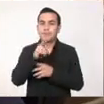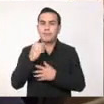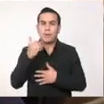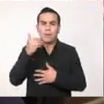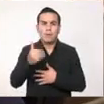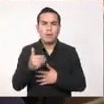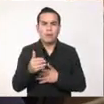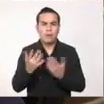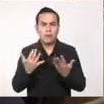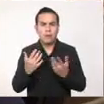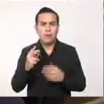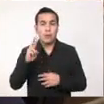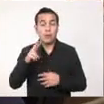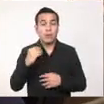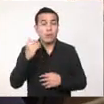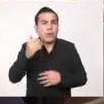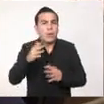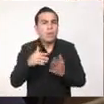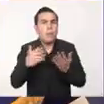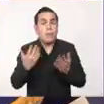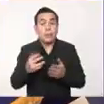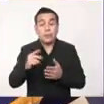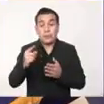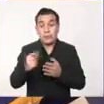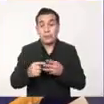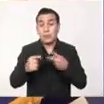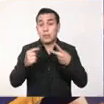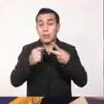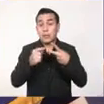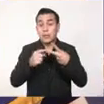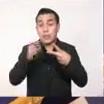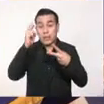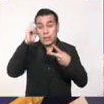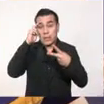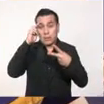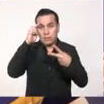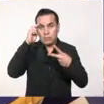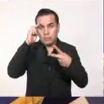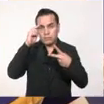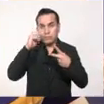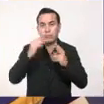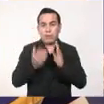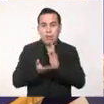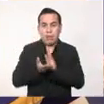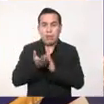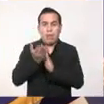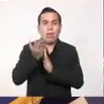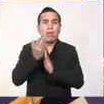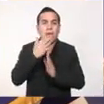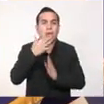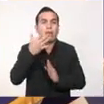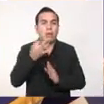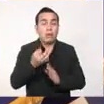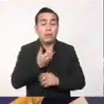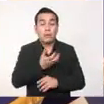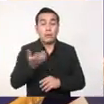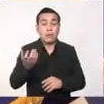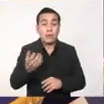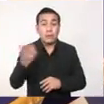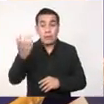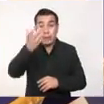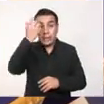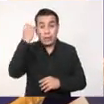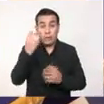años. Segundo, tiene que mantener la popularidad donde la tiene, porque luego va a tener que impulsar un partido nuevo que nunca ha ido a elecciones y va a